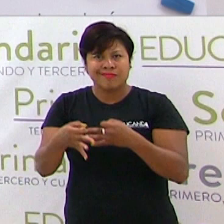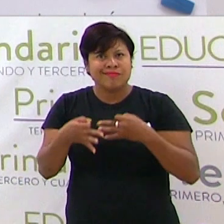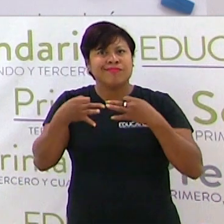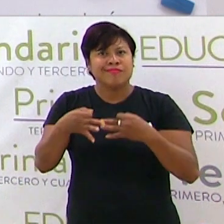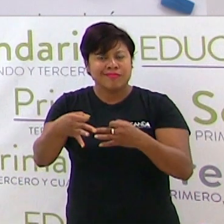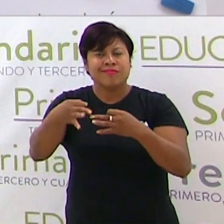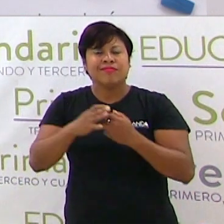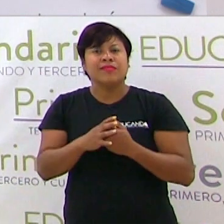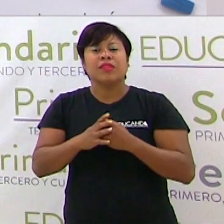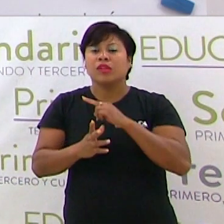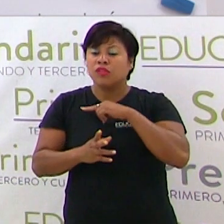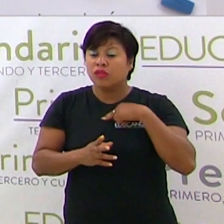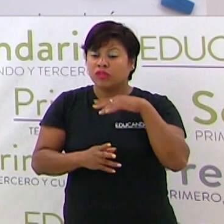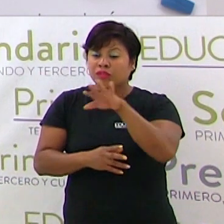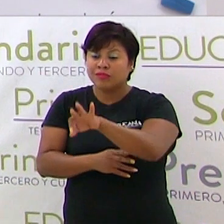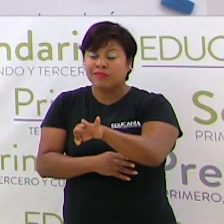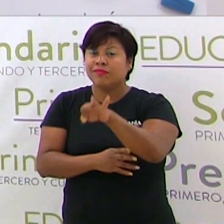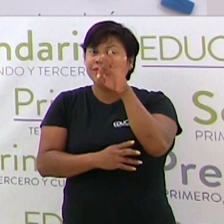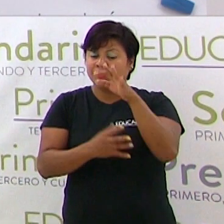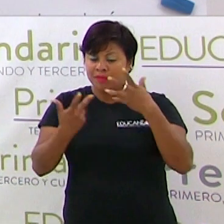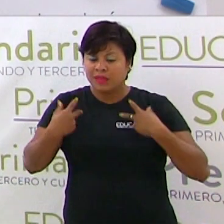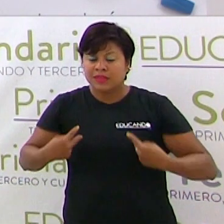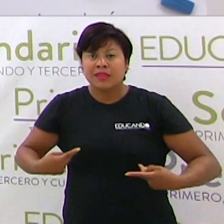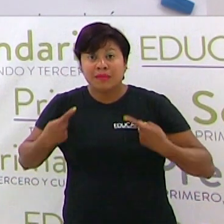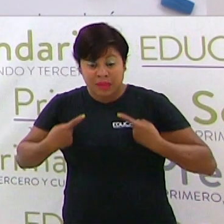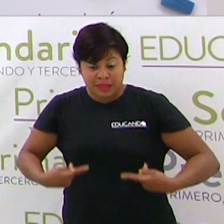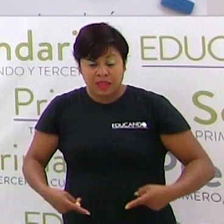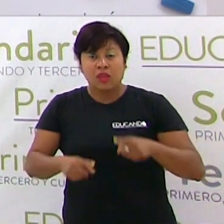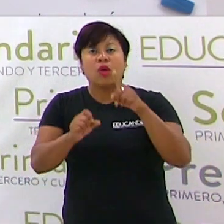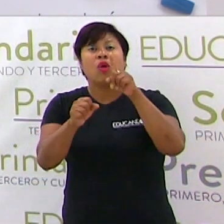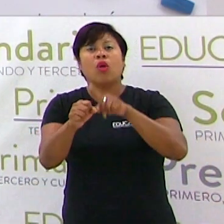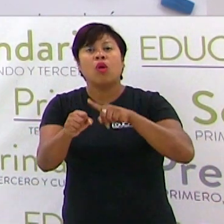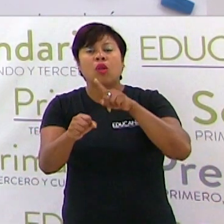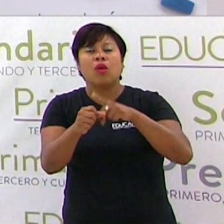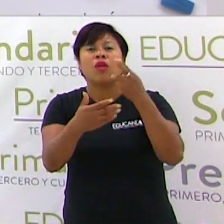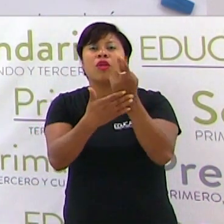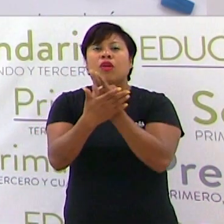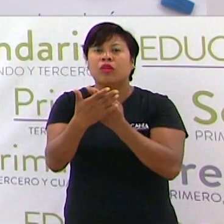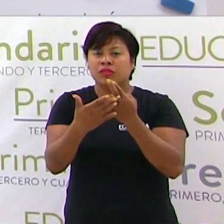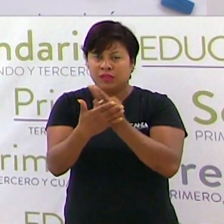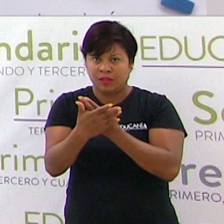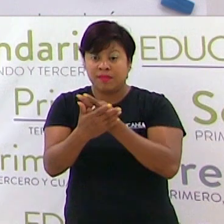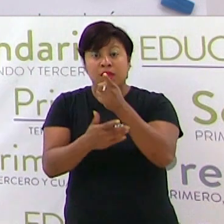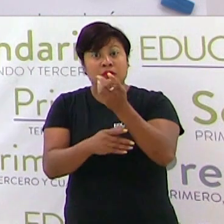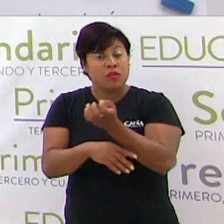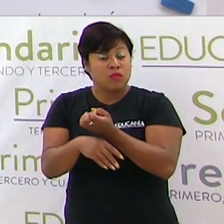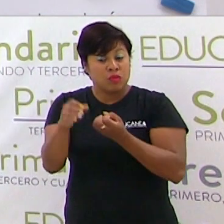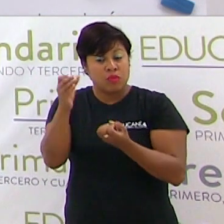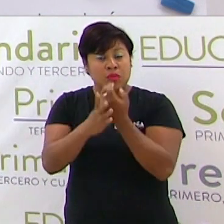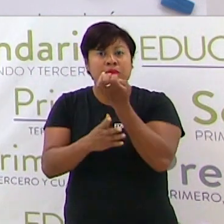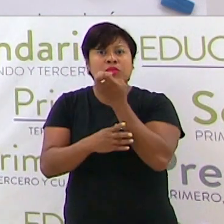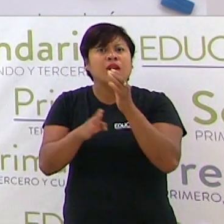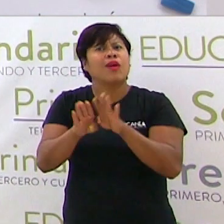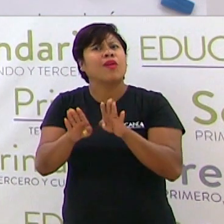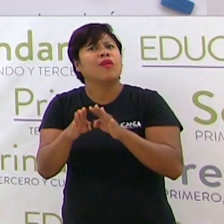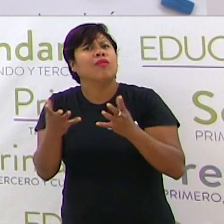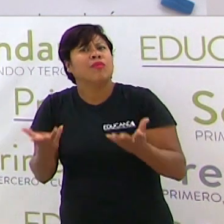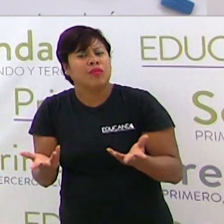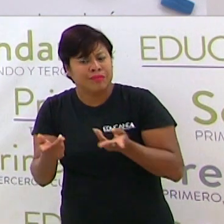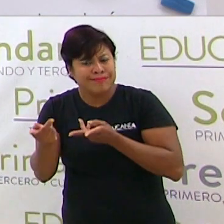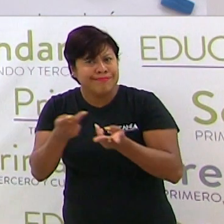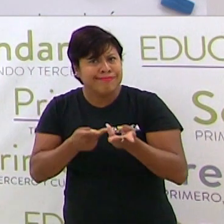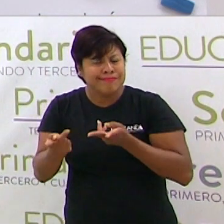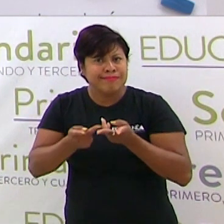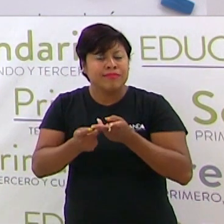vals, hemos elegido un vestido color rosa en tu nueva escuela. ¿Cómo van? Yo espero